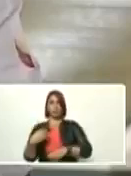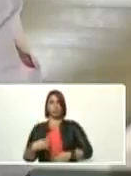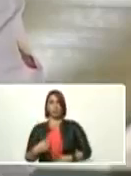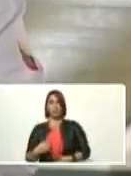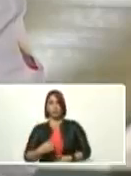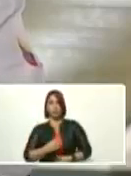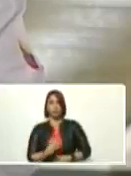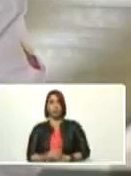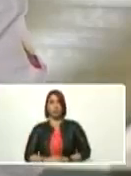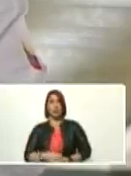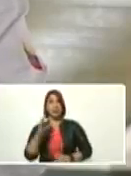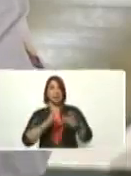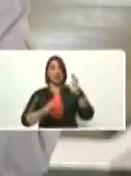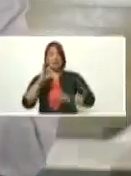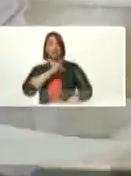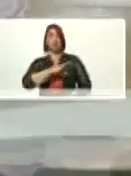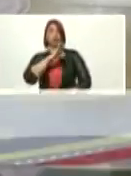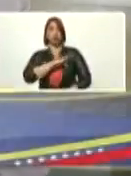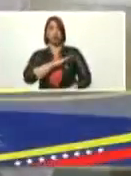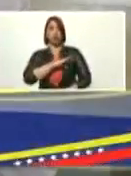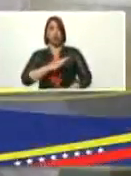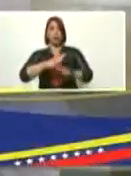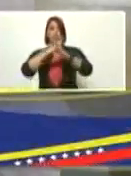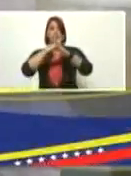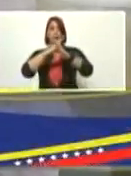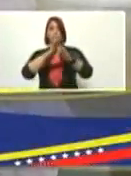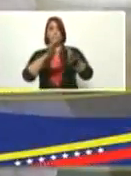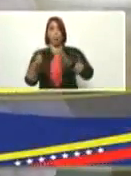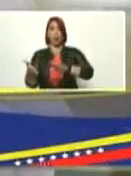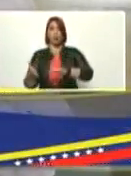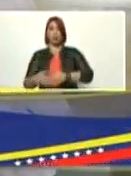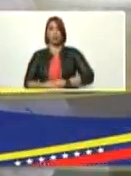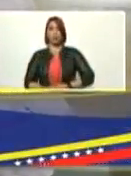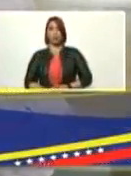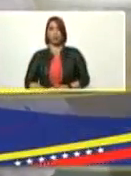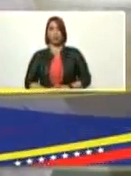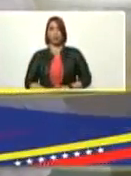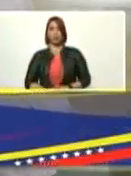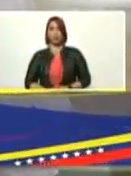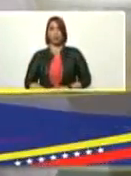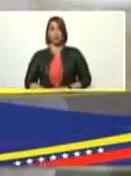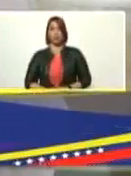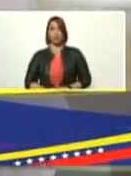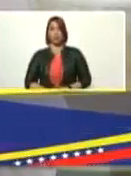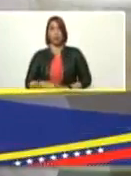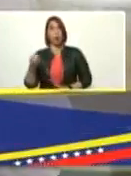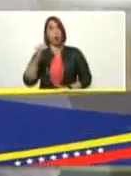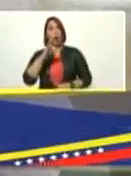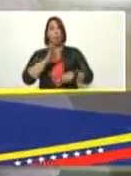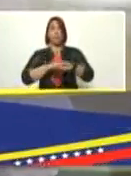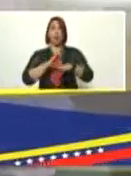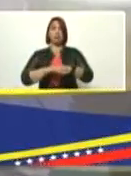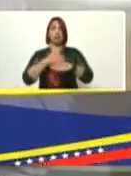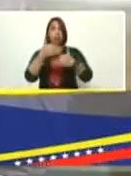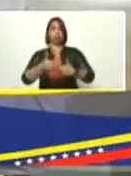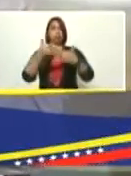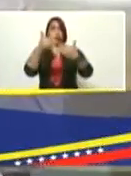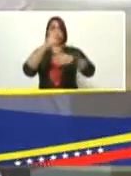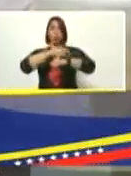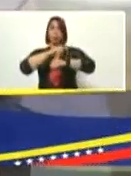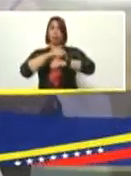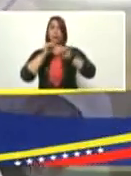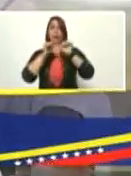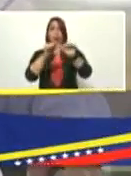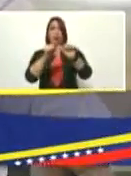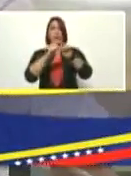Ciencia social que se estanca, muere. o le pasa el tiempo y queda